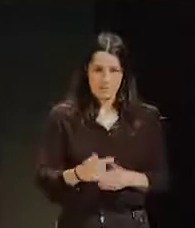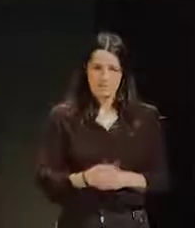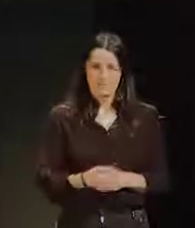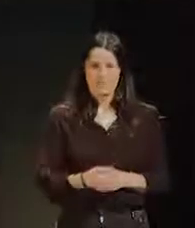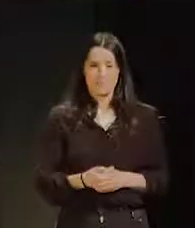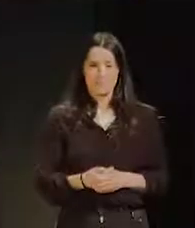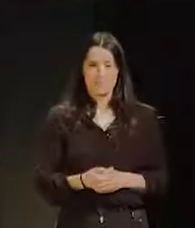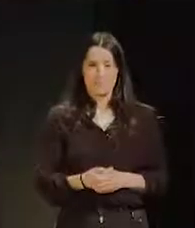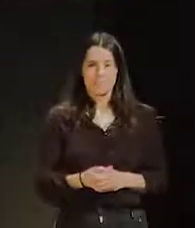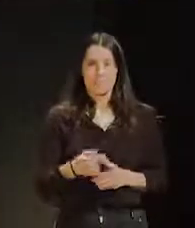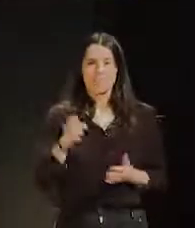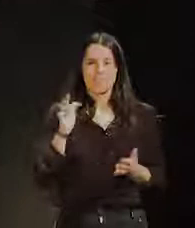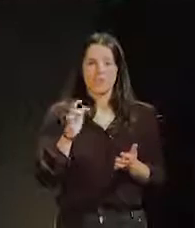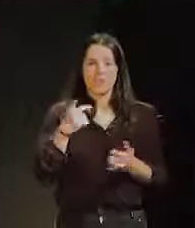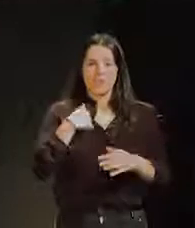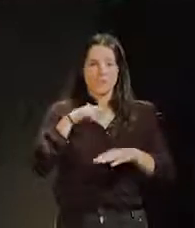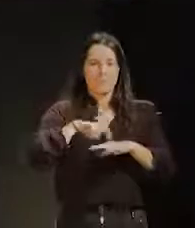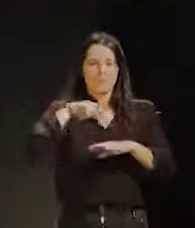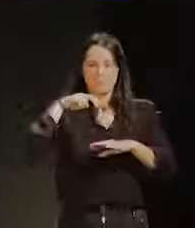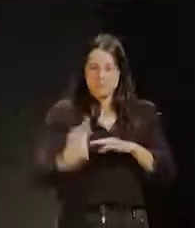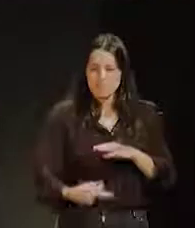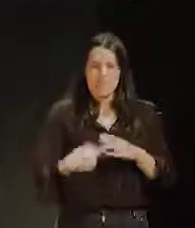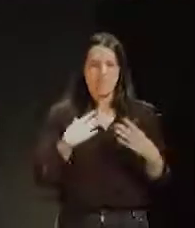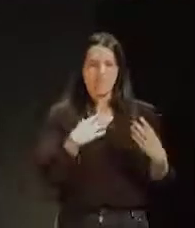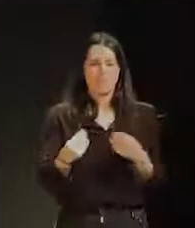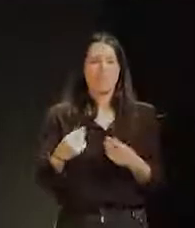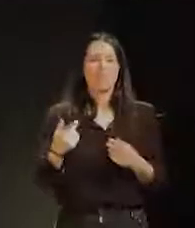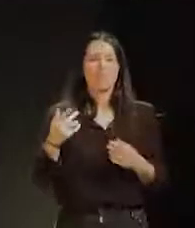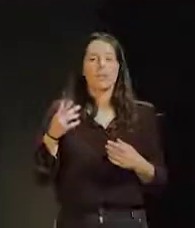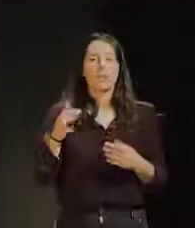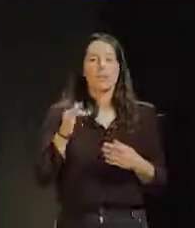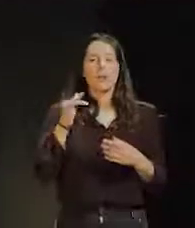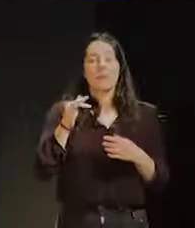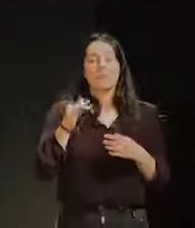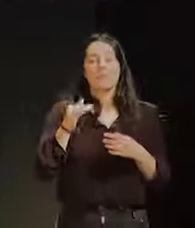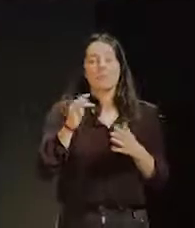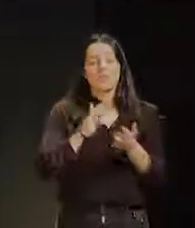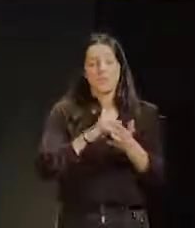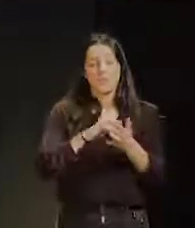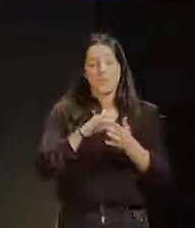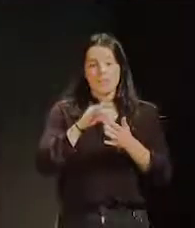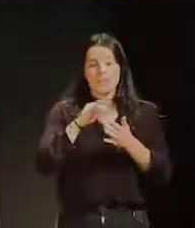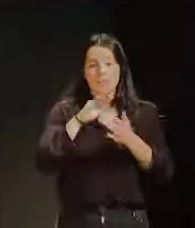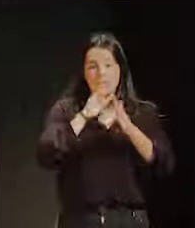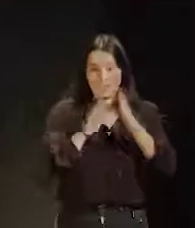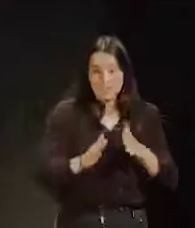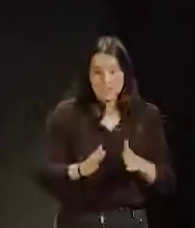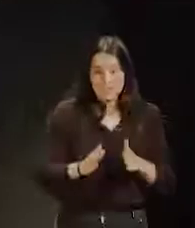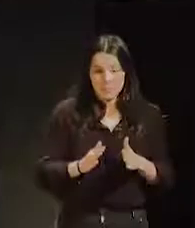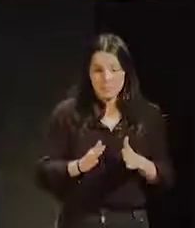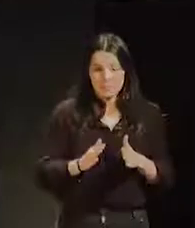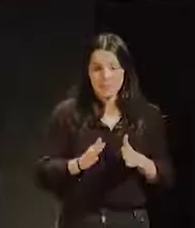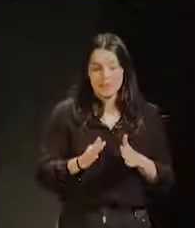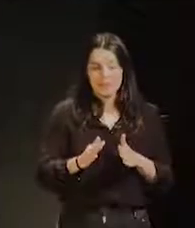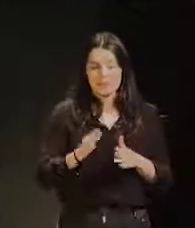Romper caída es la base fundamental del volando bajo. Si